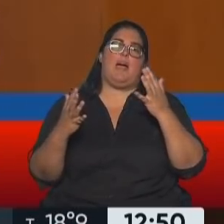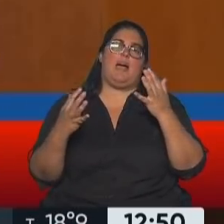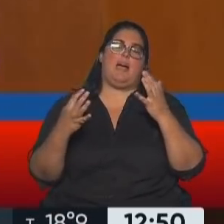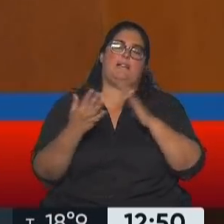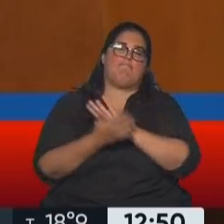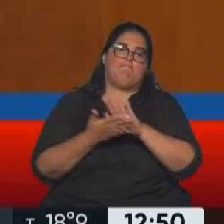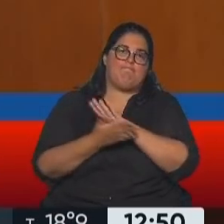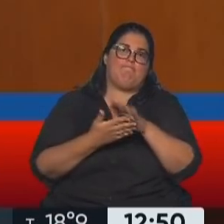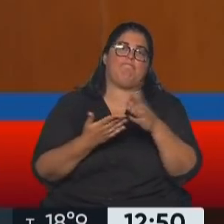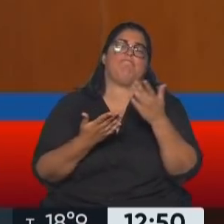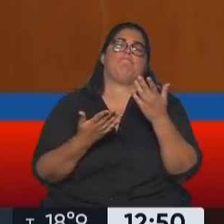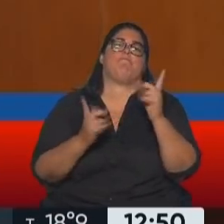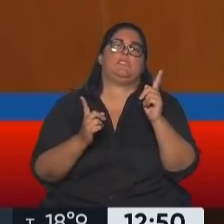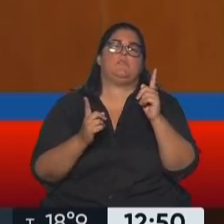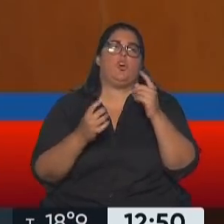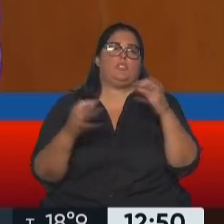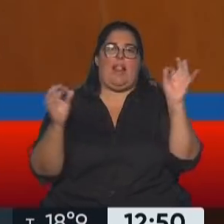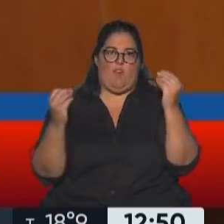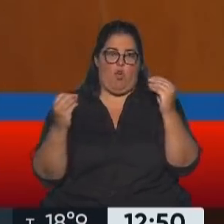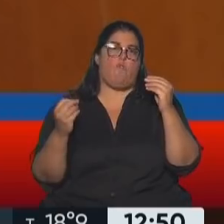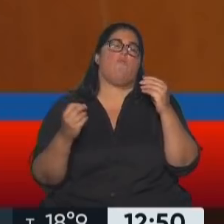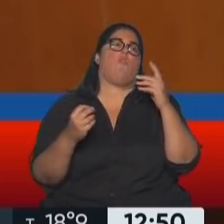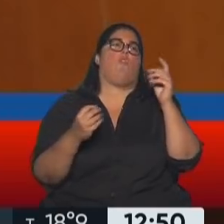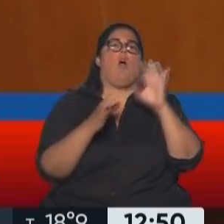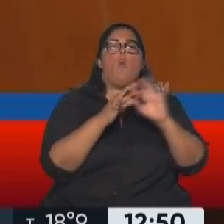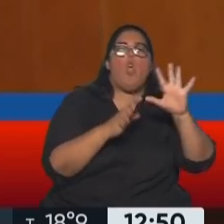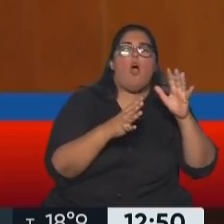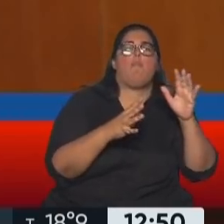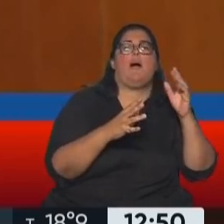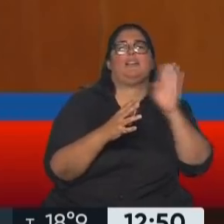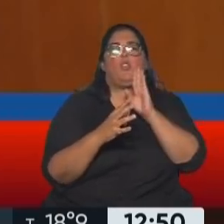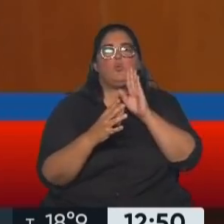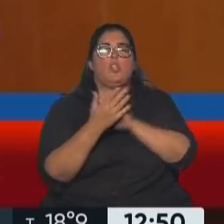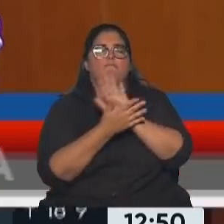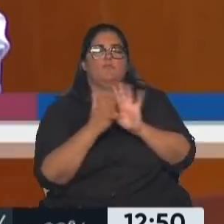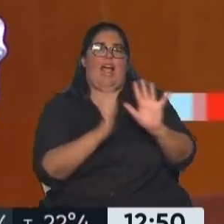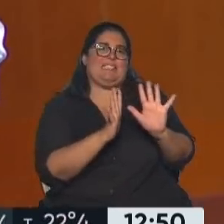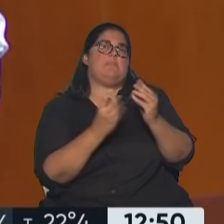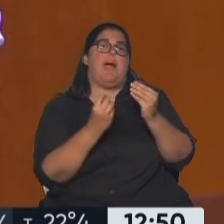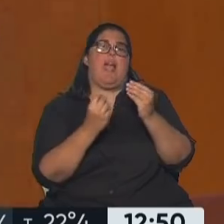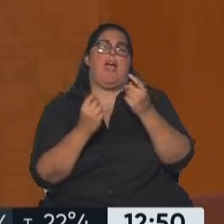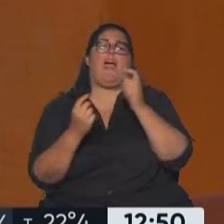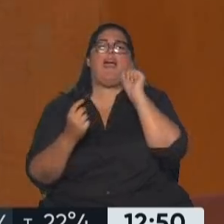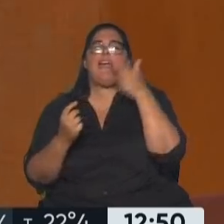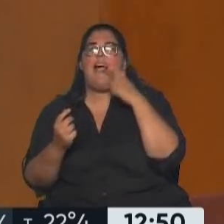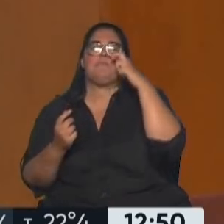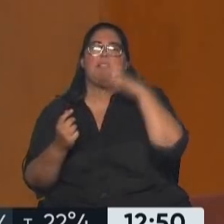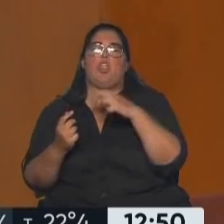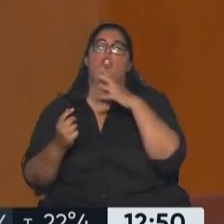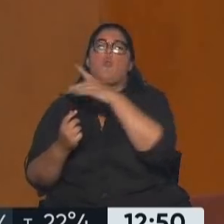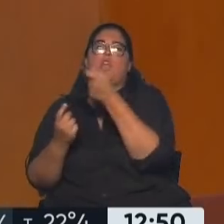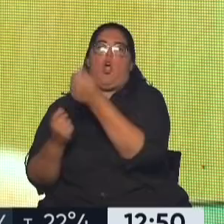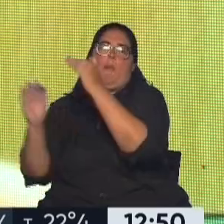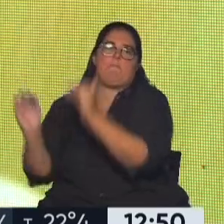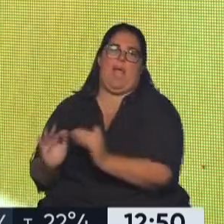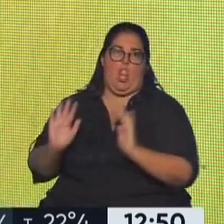momento encuentran tanto Europa como Estados Unidos para dejar de comprarle o reducir al menos la compra de gas y petróleo a Rusia.